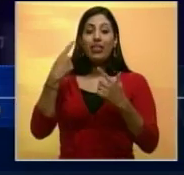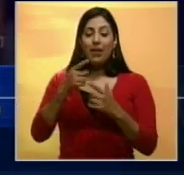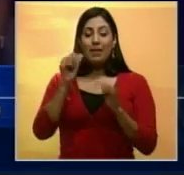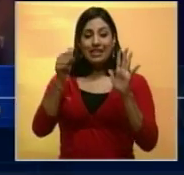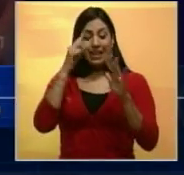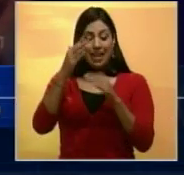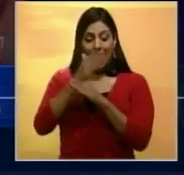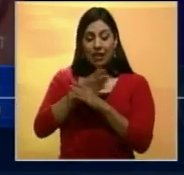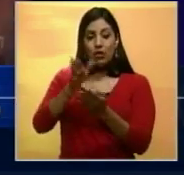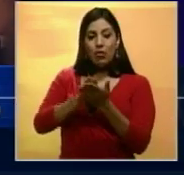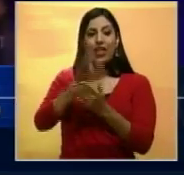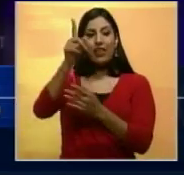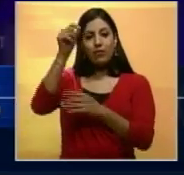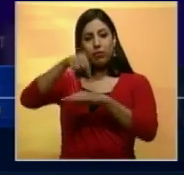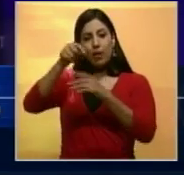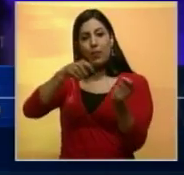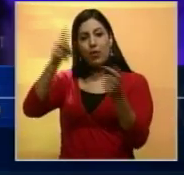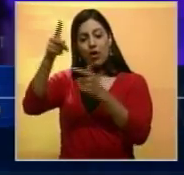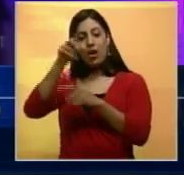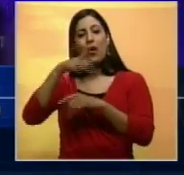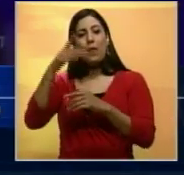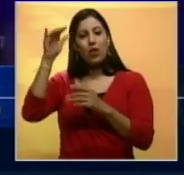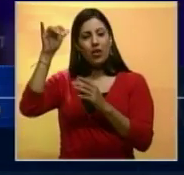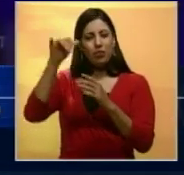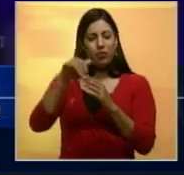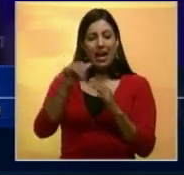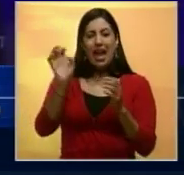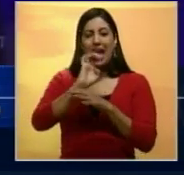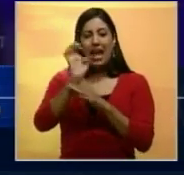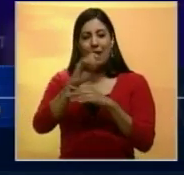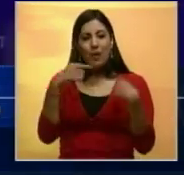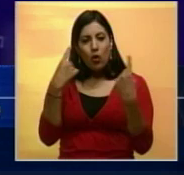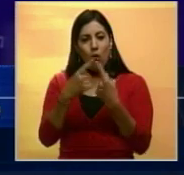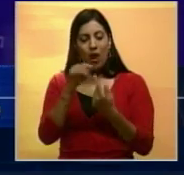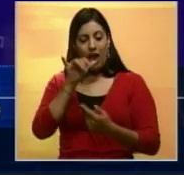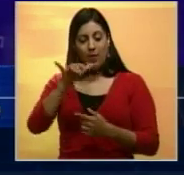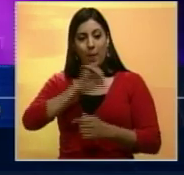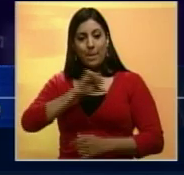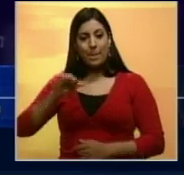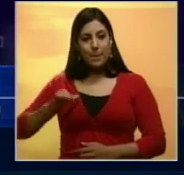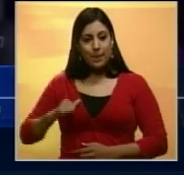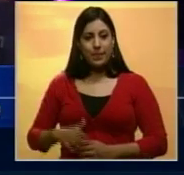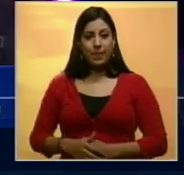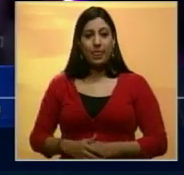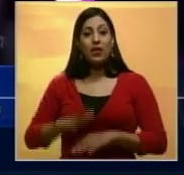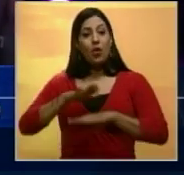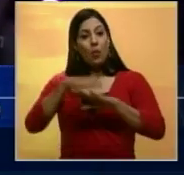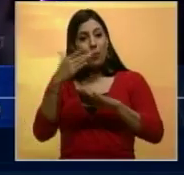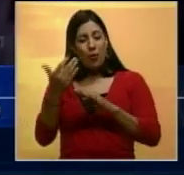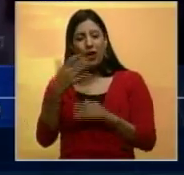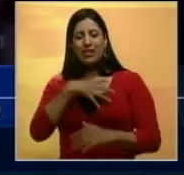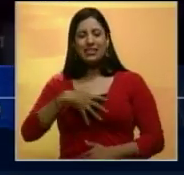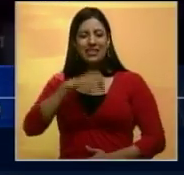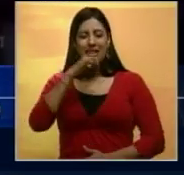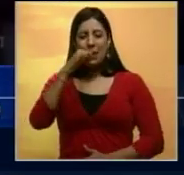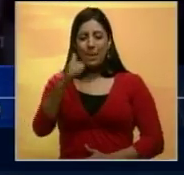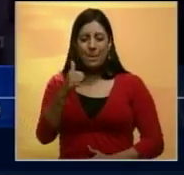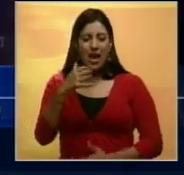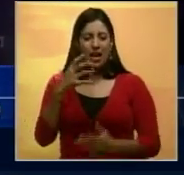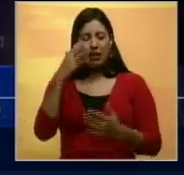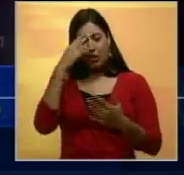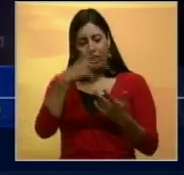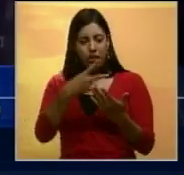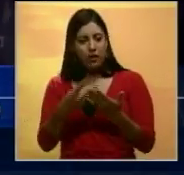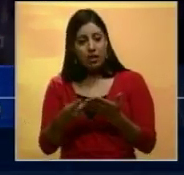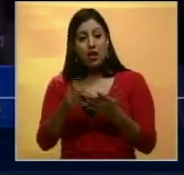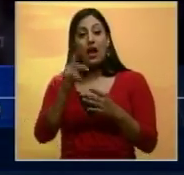ser internado en un hospital luego de un aterrizaje de emergencia de su avión privado en Illinois, a causa de un malestar que lo dejó